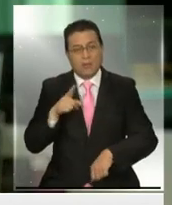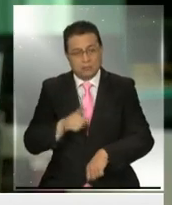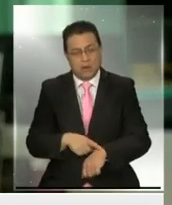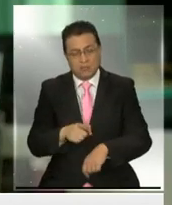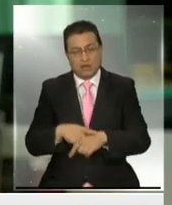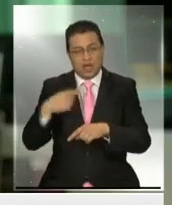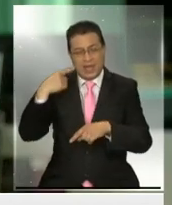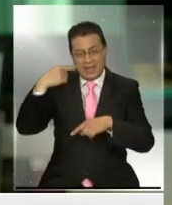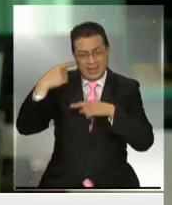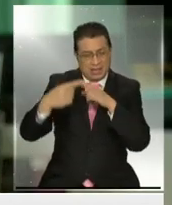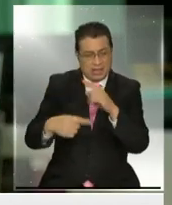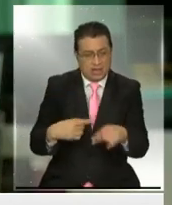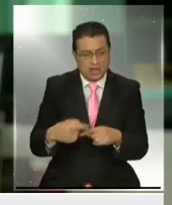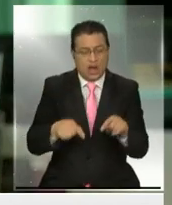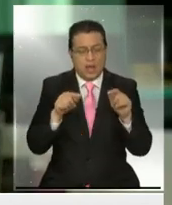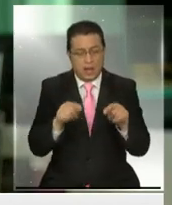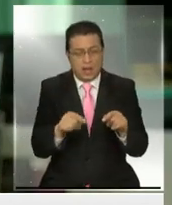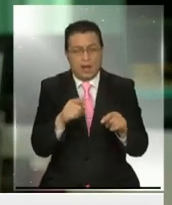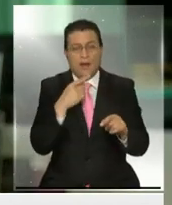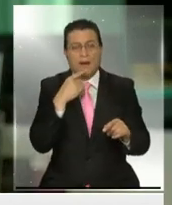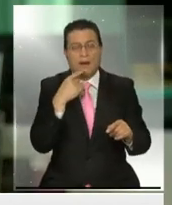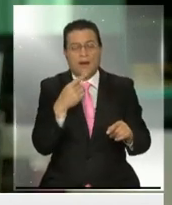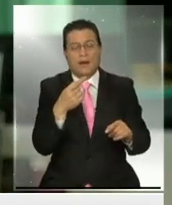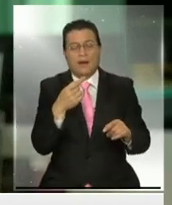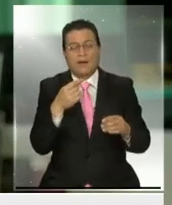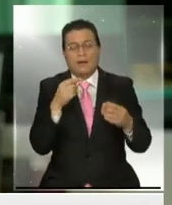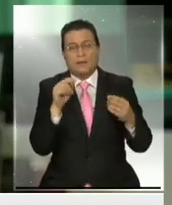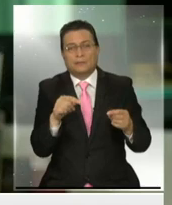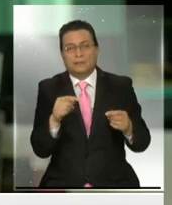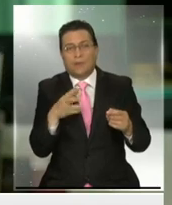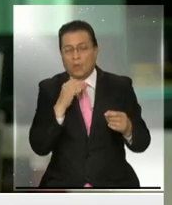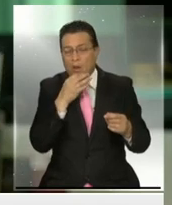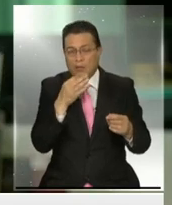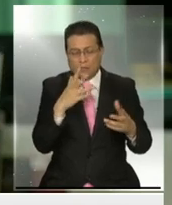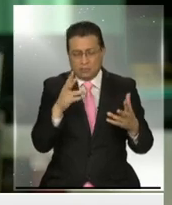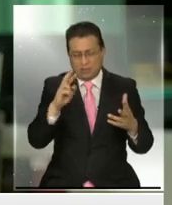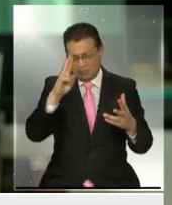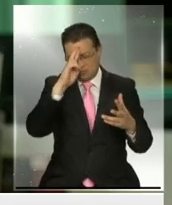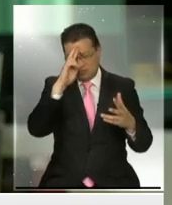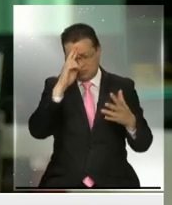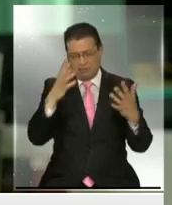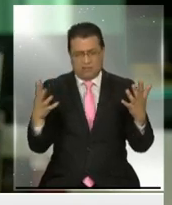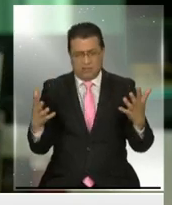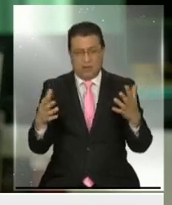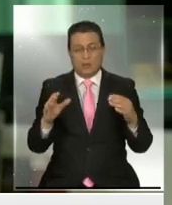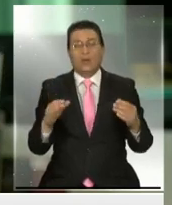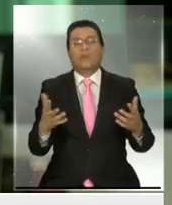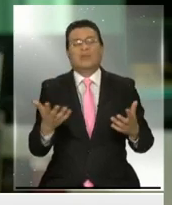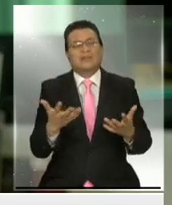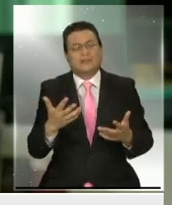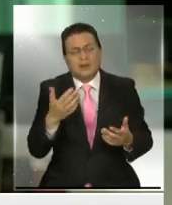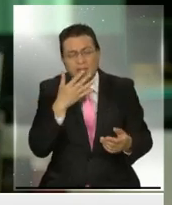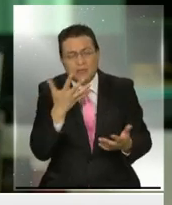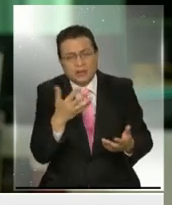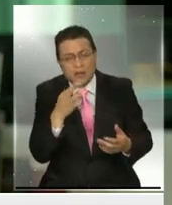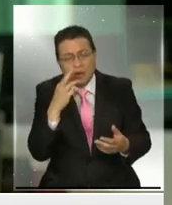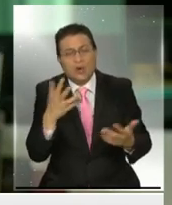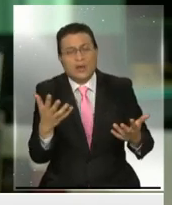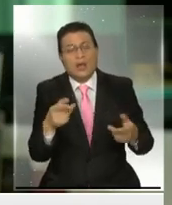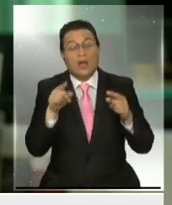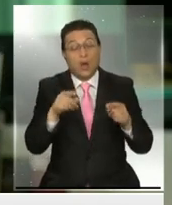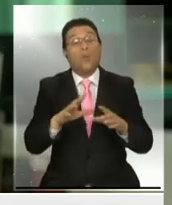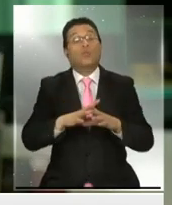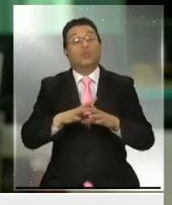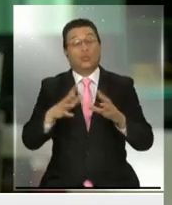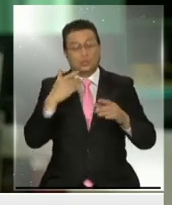en la historia reciente que son yo diría algo absurdo derechamente en qué sentido en el sentido de que la hemos aplicado con